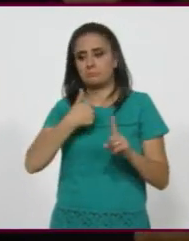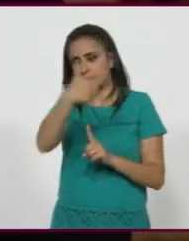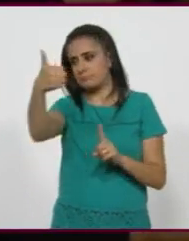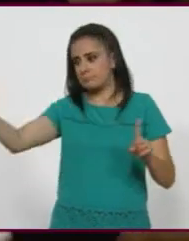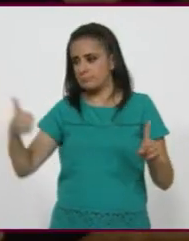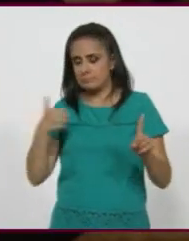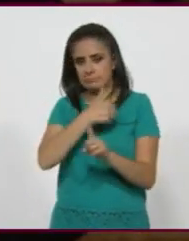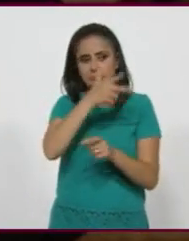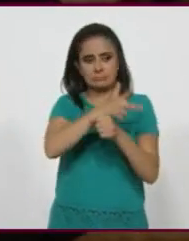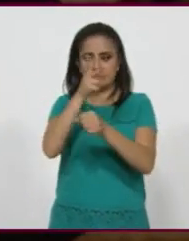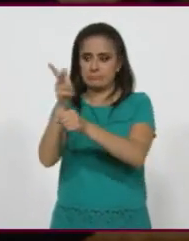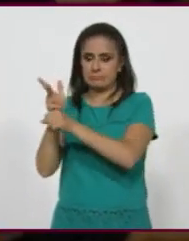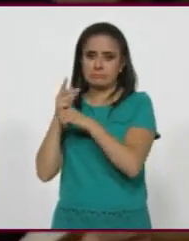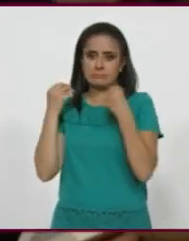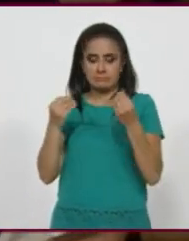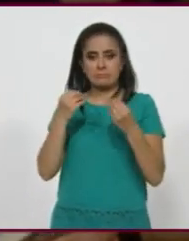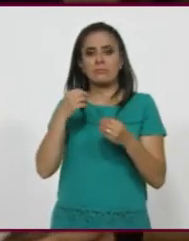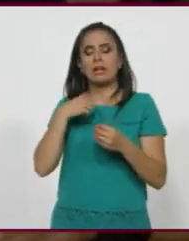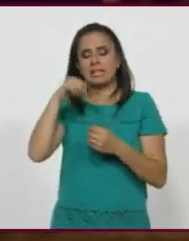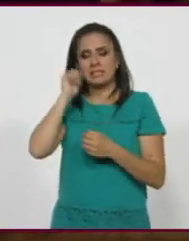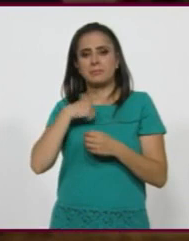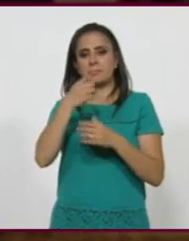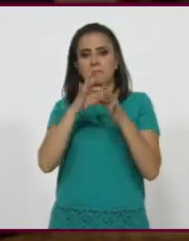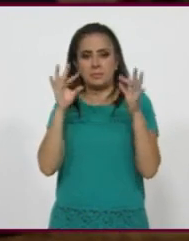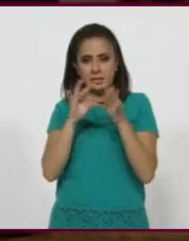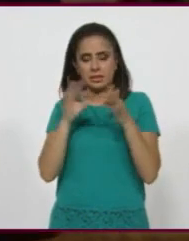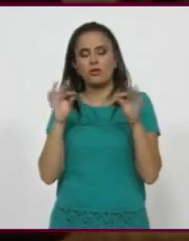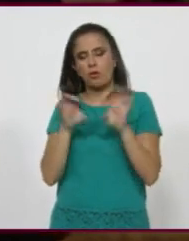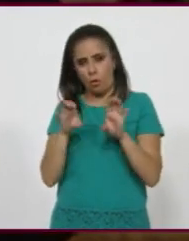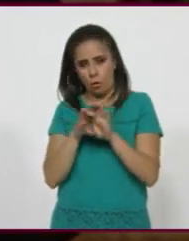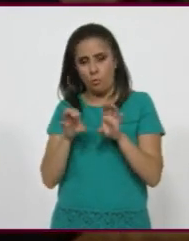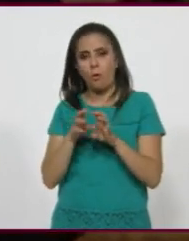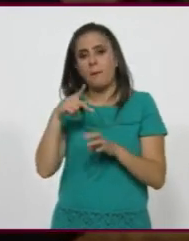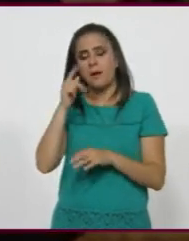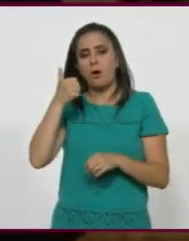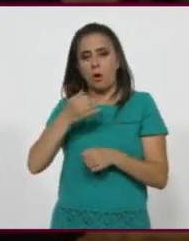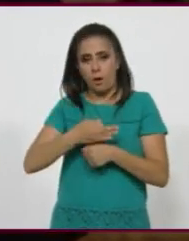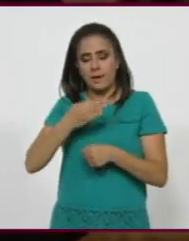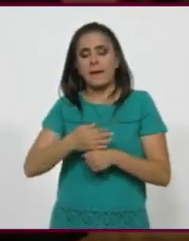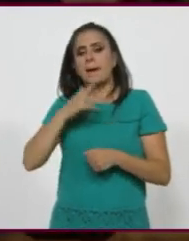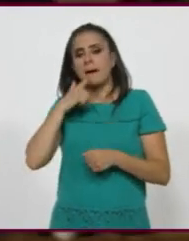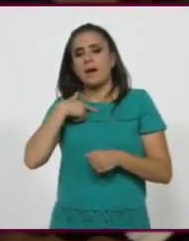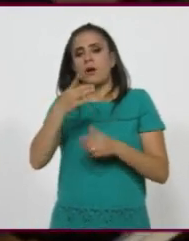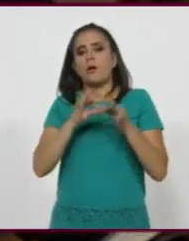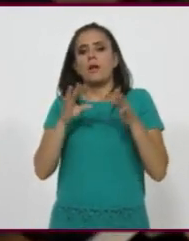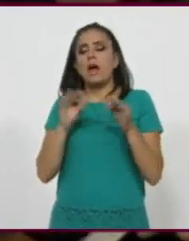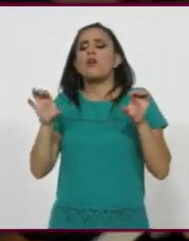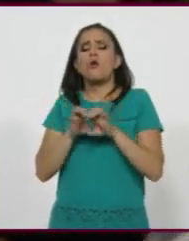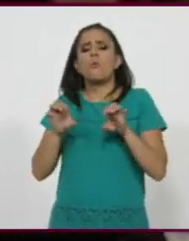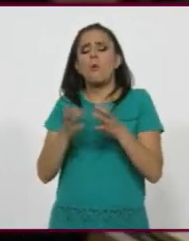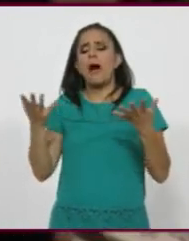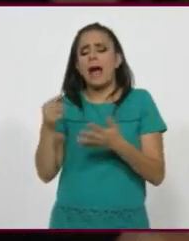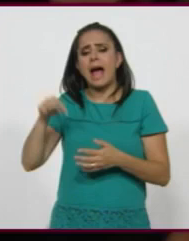otro. Y mira, siempre te presento un recuento y luego una historia de algo, pero hoy preferí contarles más o menos cómo se puso el ambiente